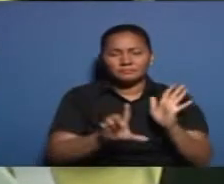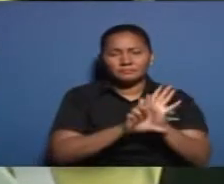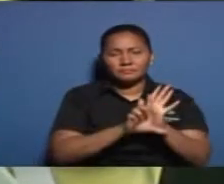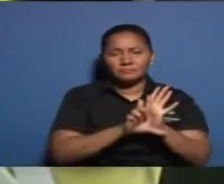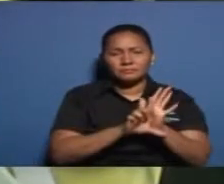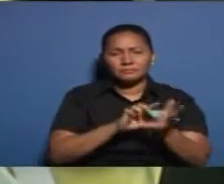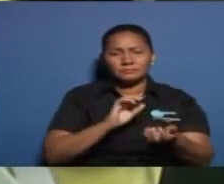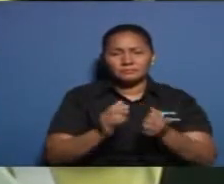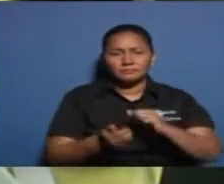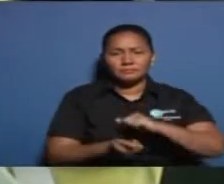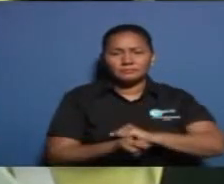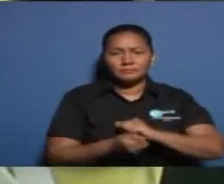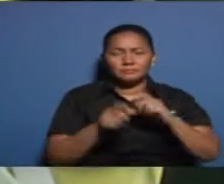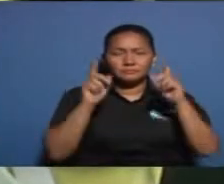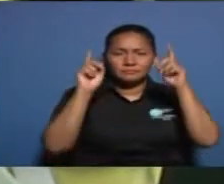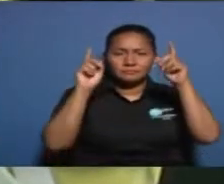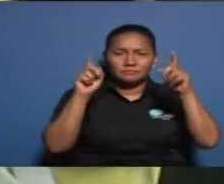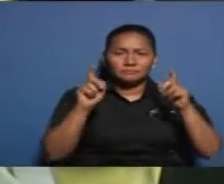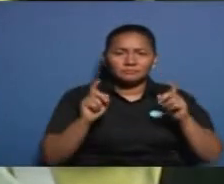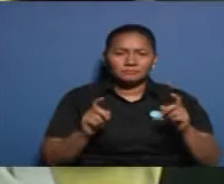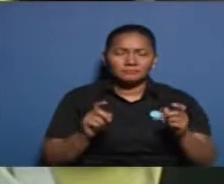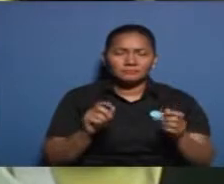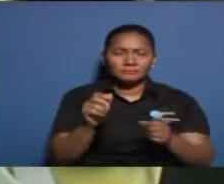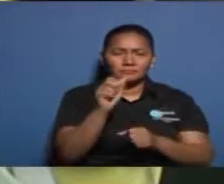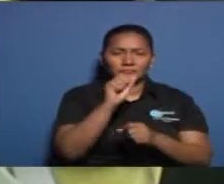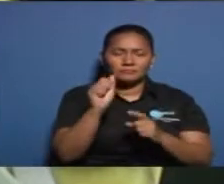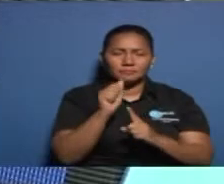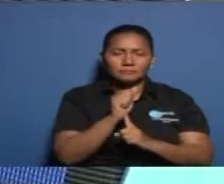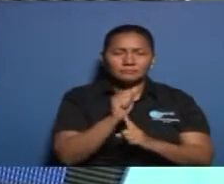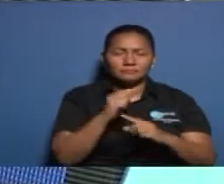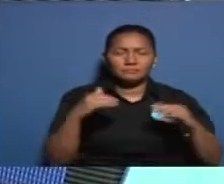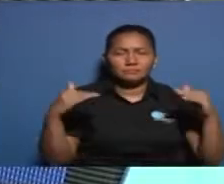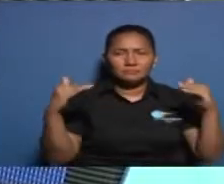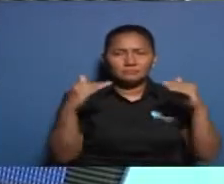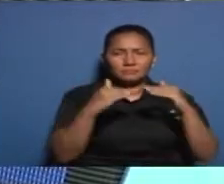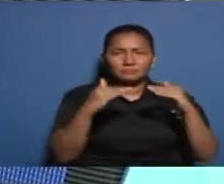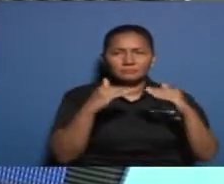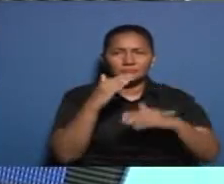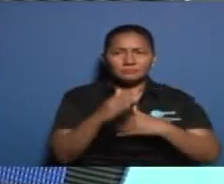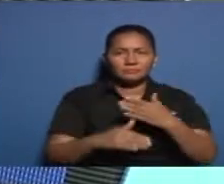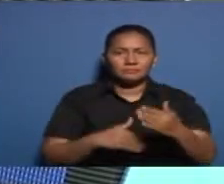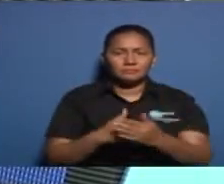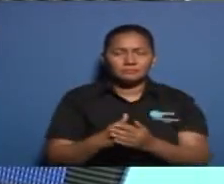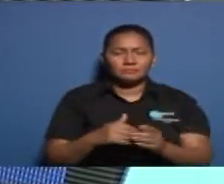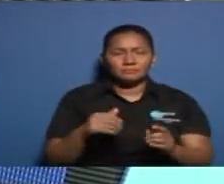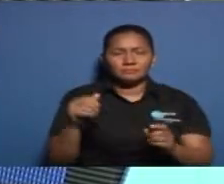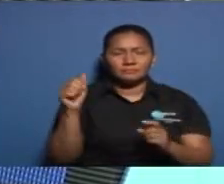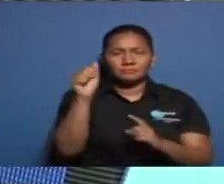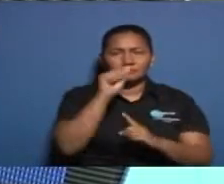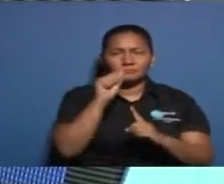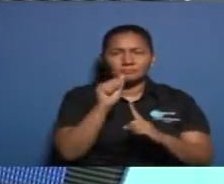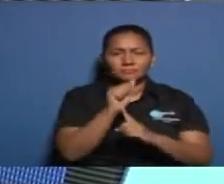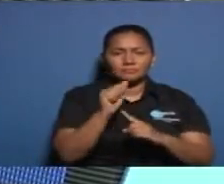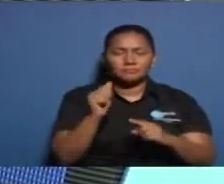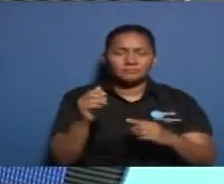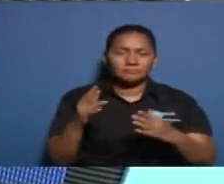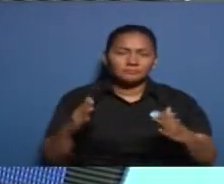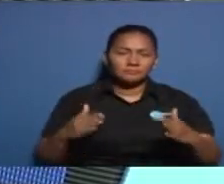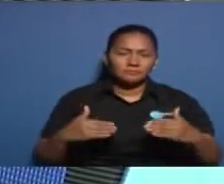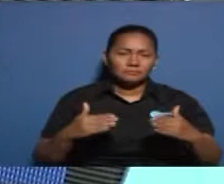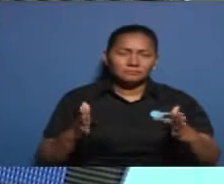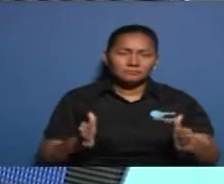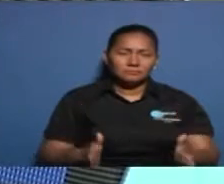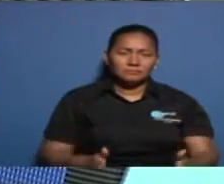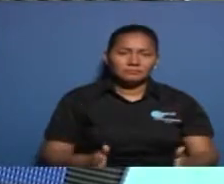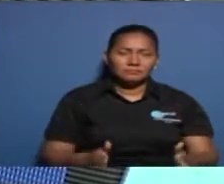que alternativo entonces nos quedan como país como reto para yo creo que es todo un reto es un reto de toda la sociedad panameña y eso incluye a todos los sectores de